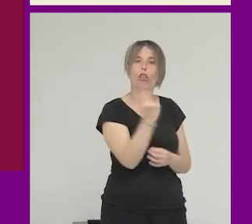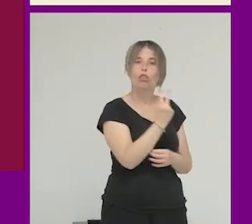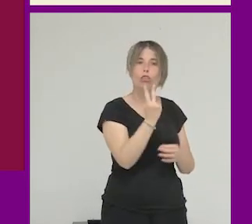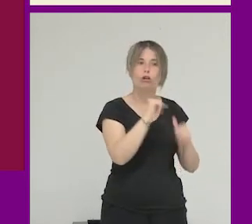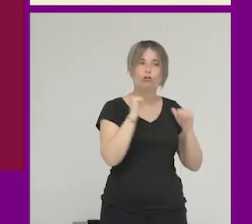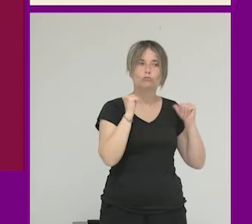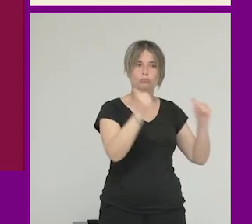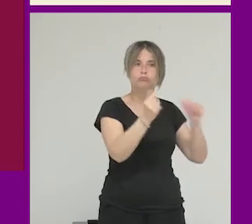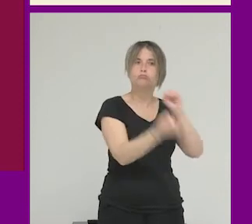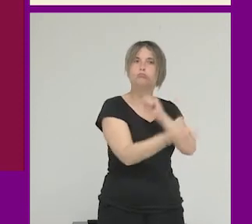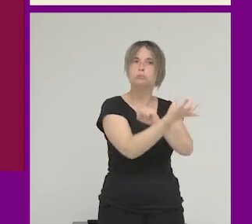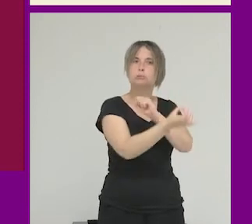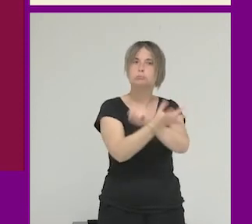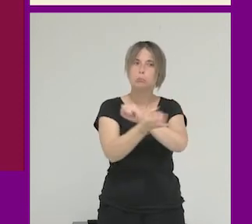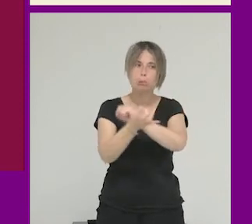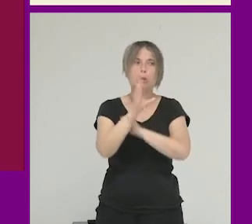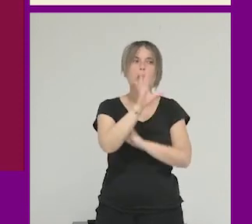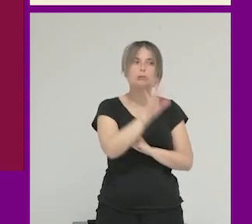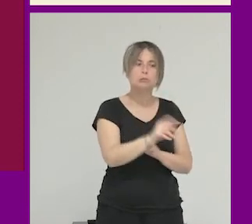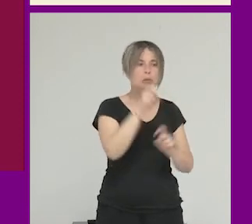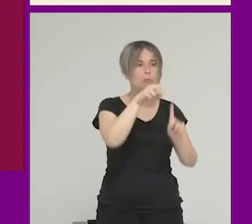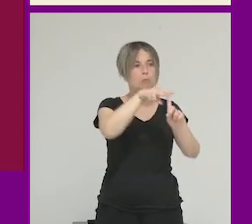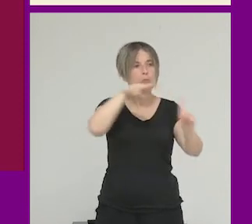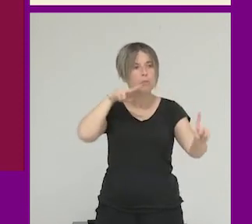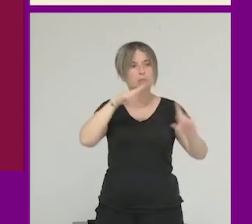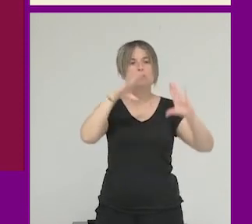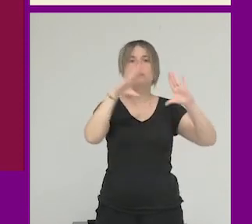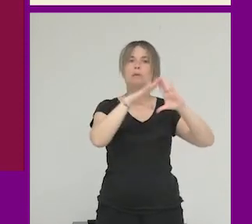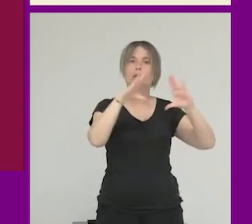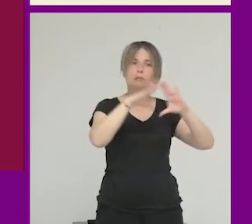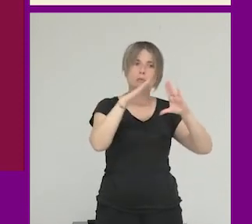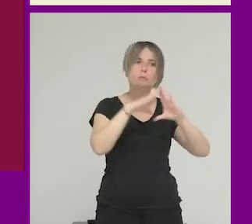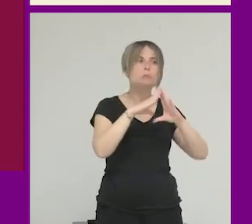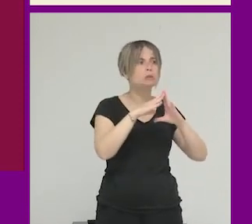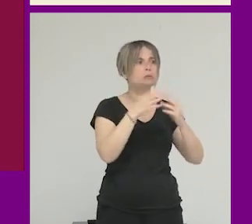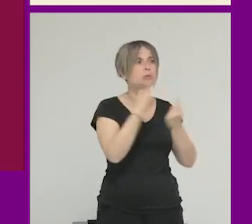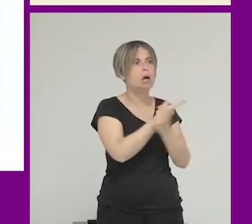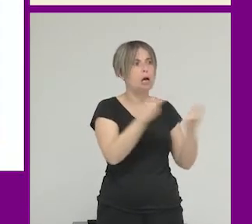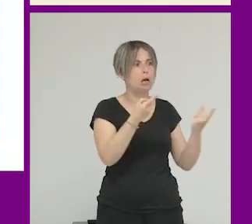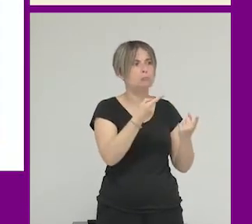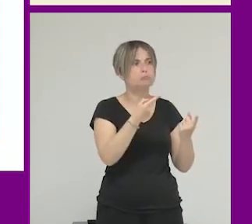iniziatiba asko eta perspektiba feminista oso